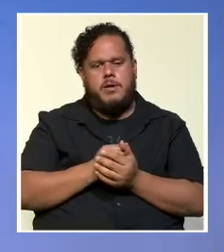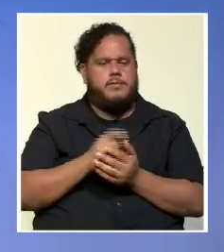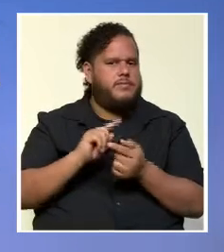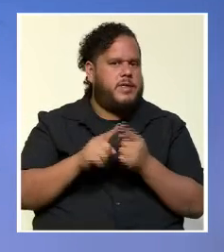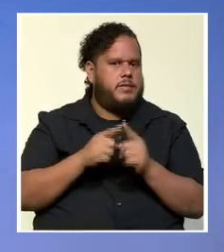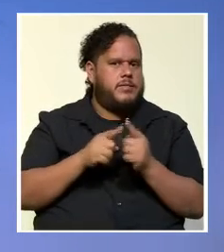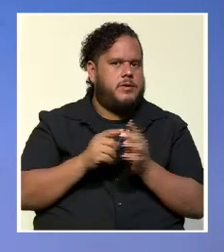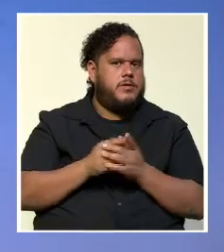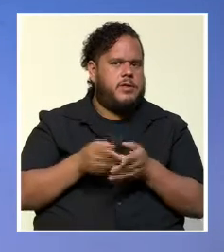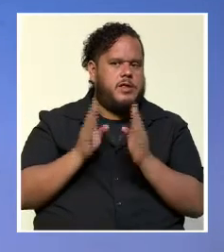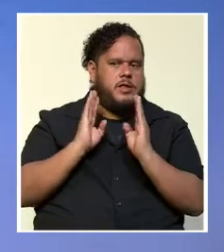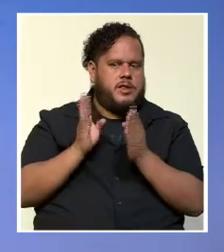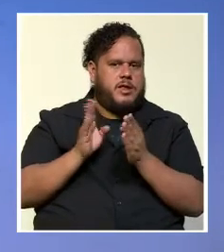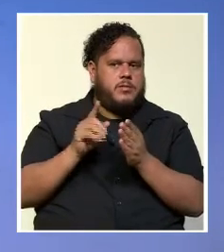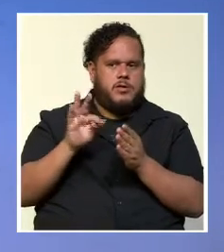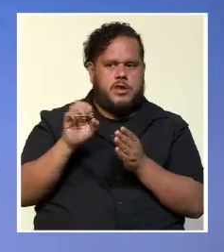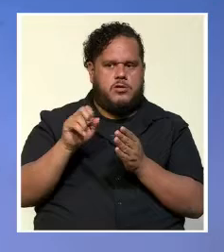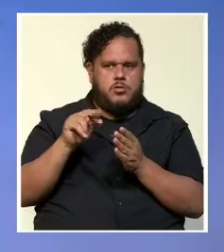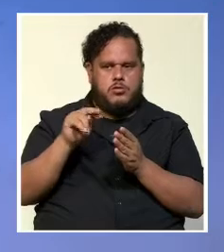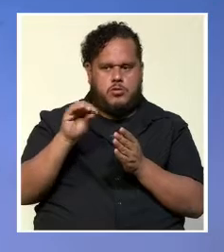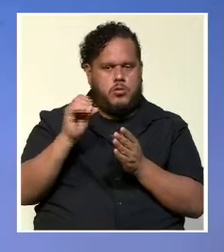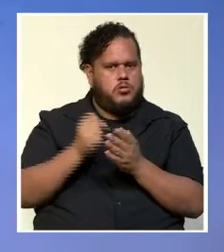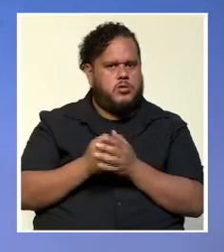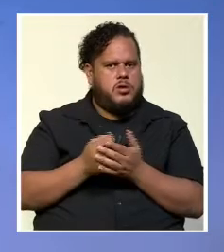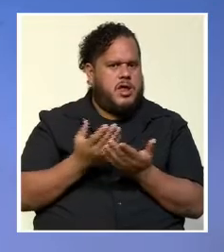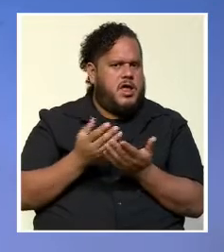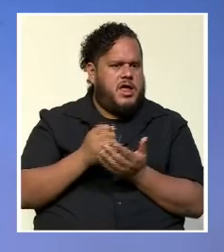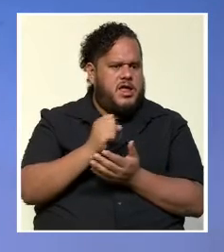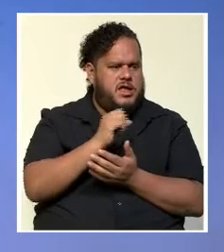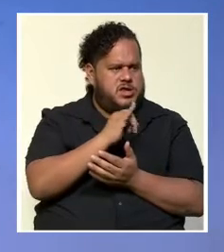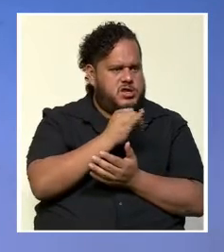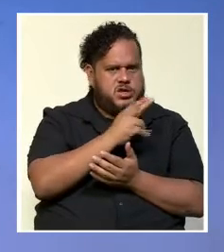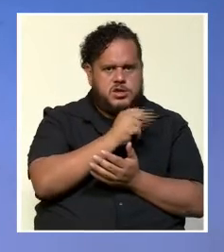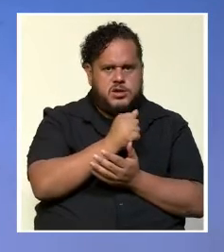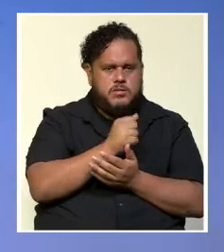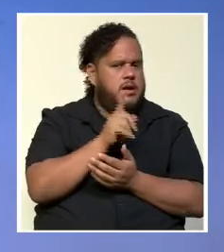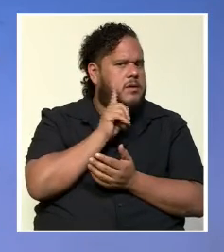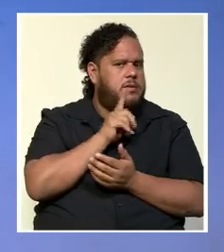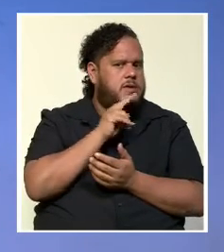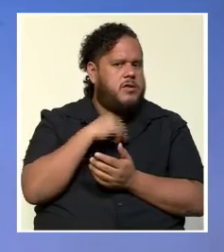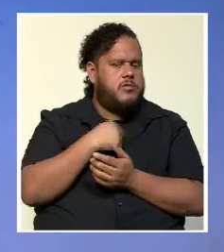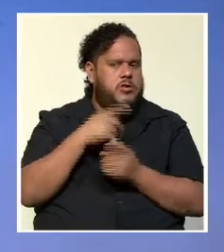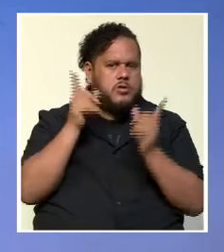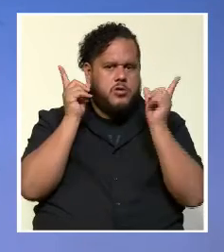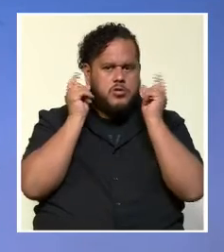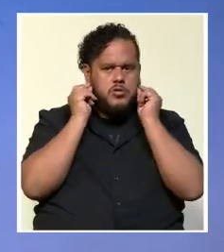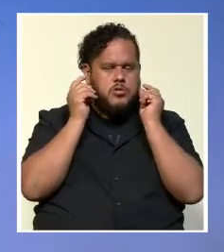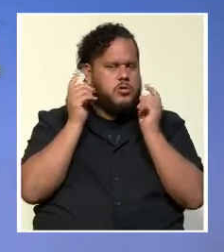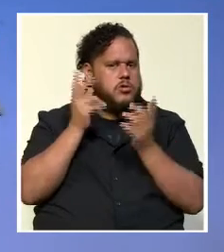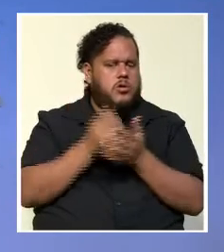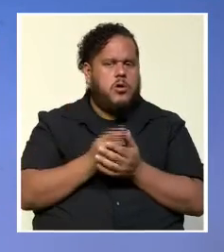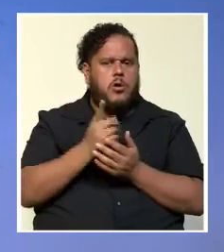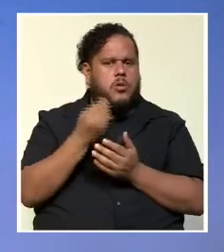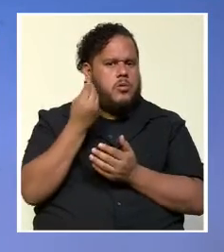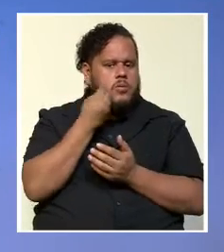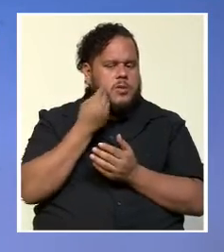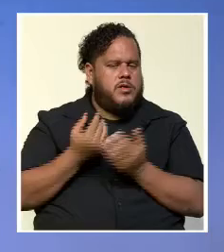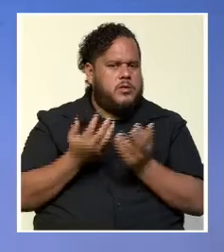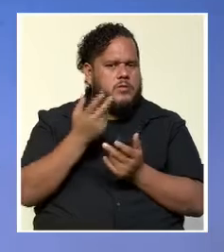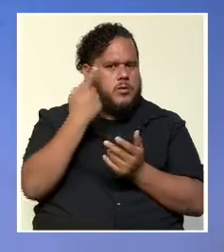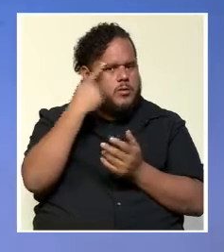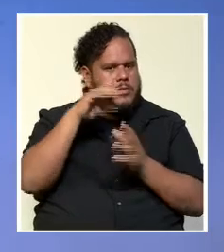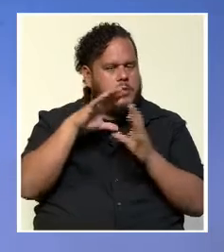Amigos, dejemos esos tonos. ¿Acaso Schiller miente a nuestros sordos oídos? Un beso de fuego para el